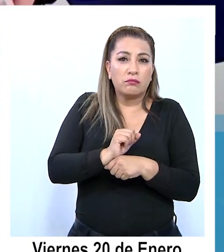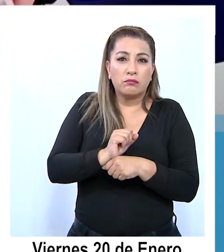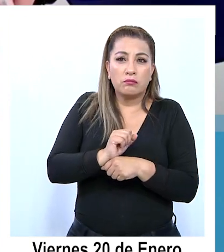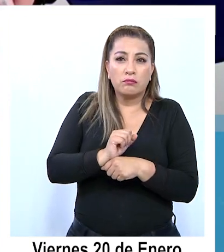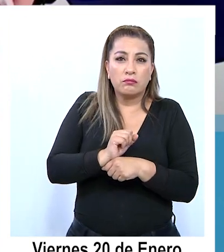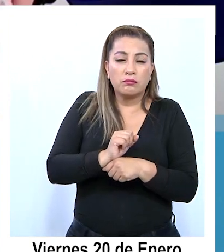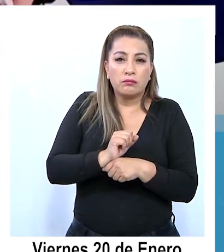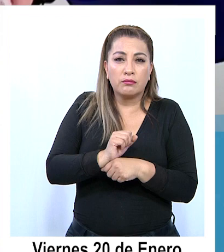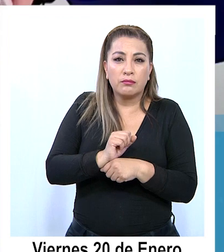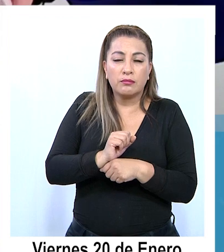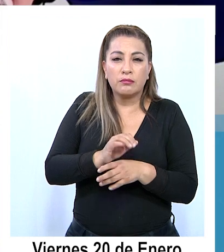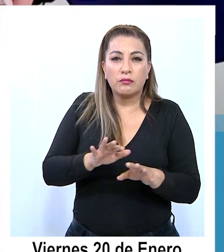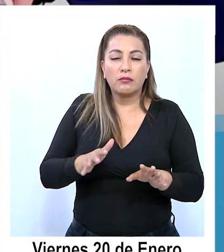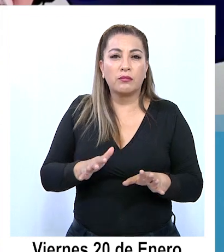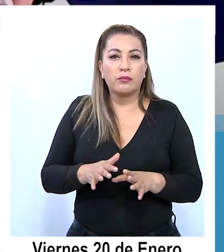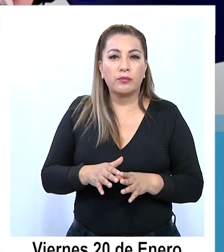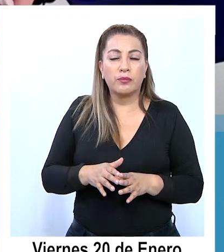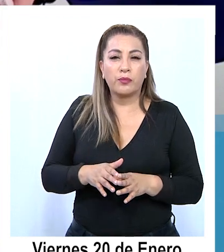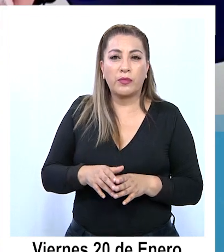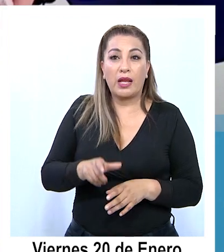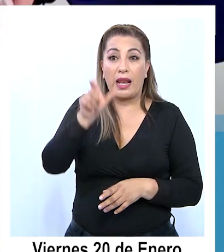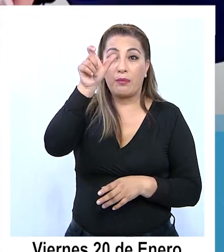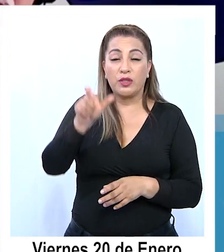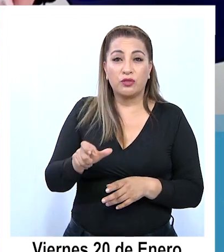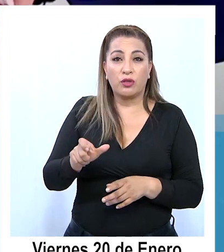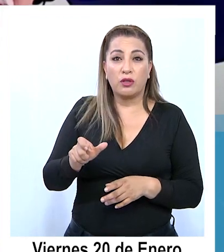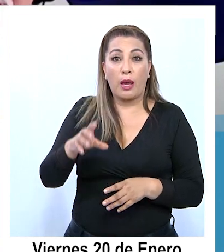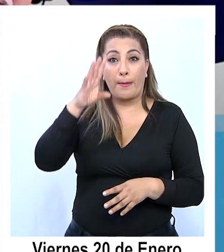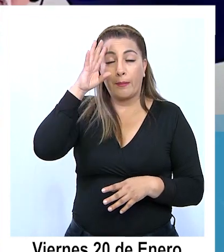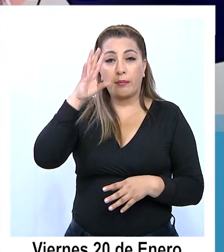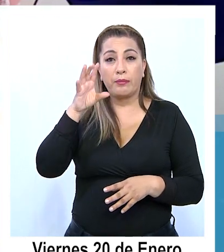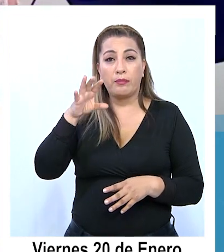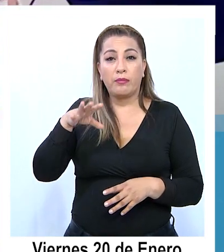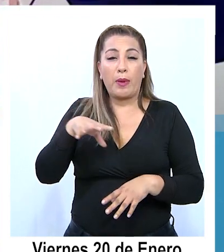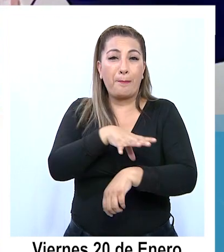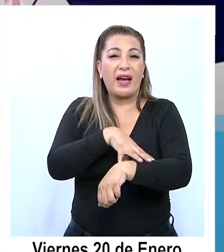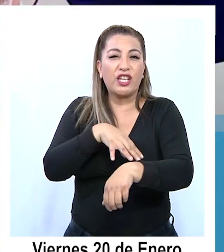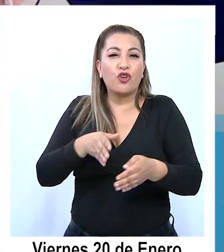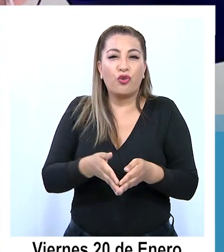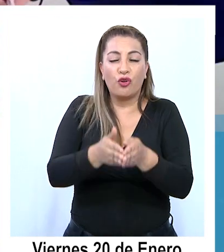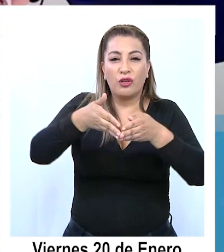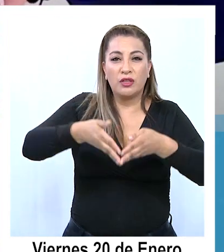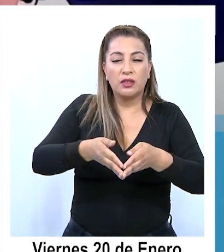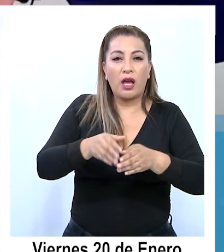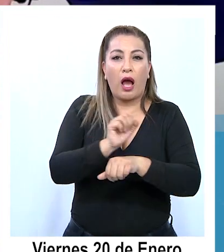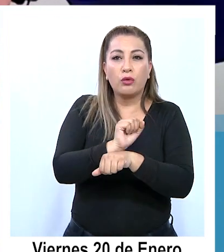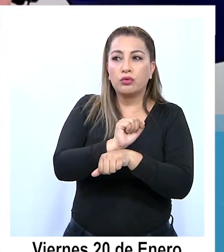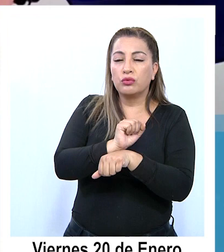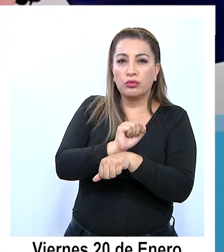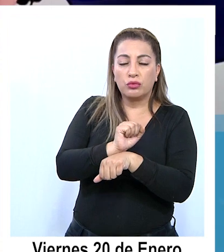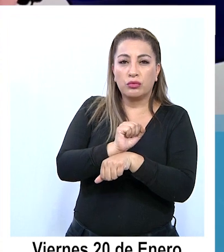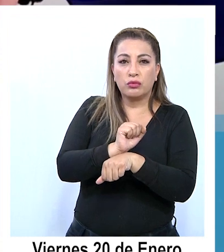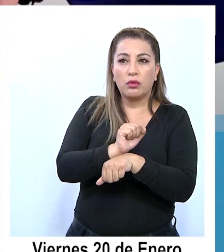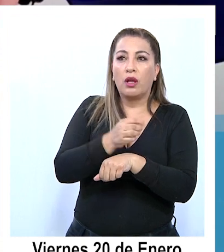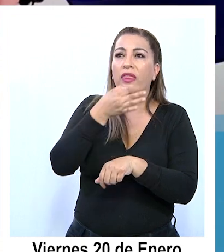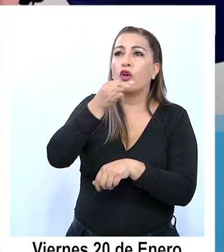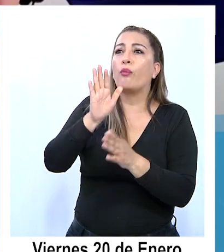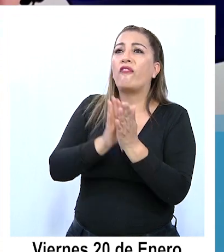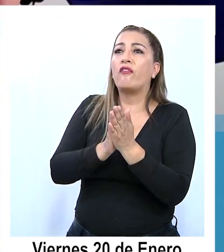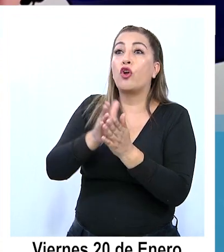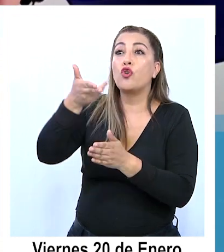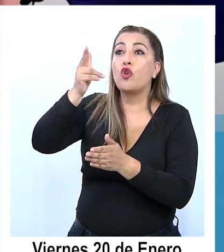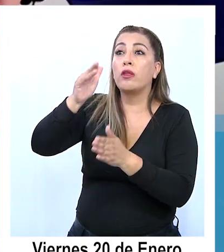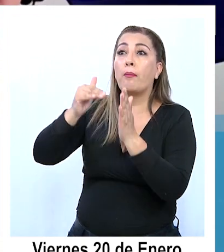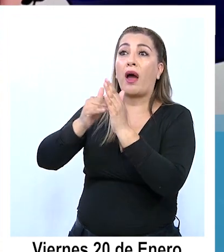se ha señalado, de que la persona o el militar a cargo, el marino a cargo, pidiera que alto al fuego y qué sé yo,